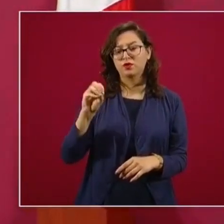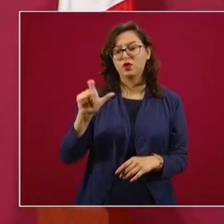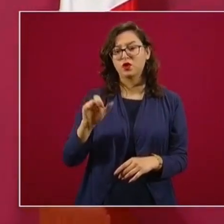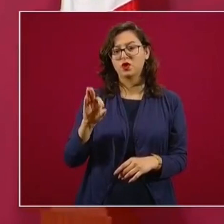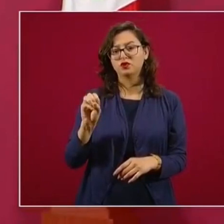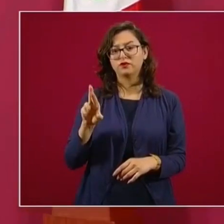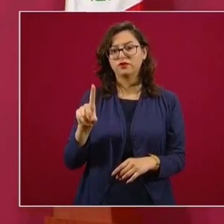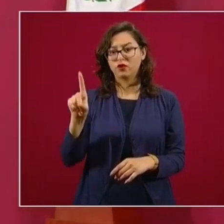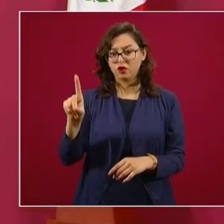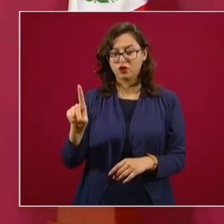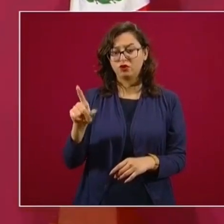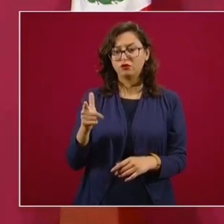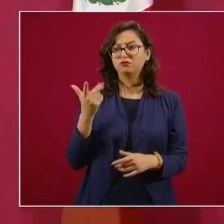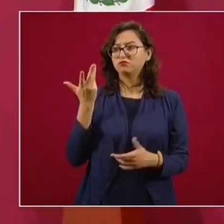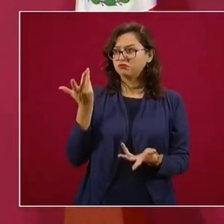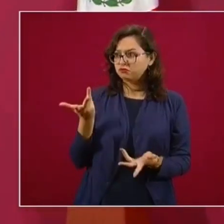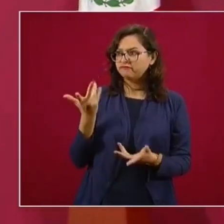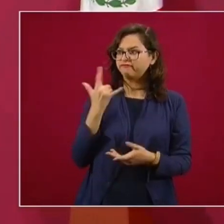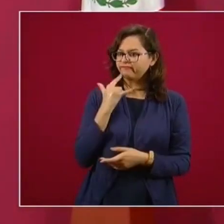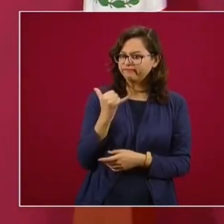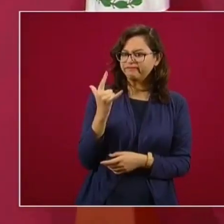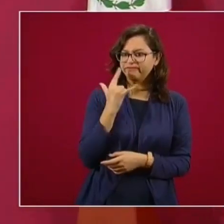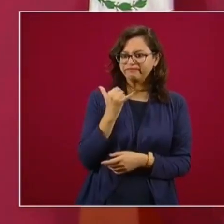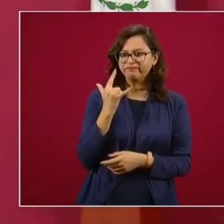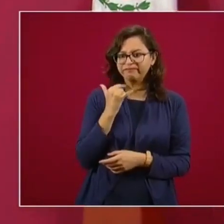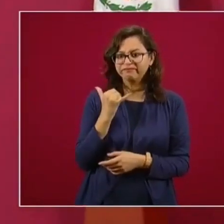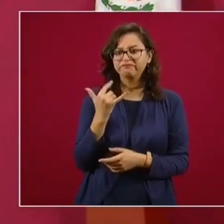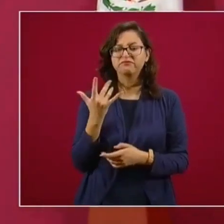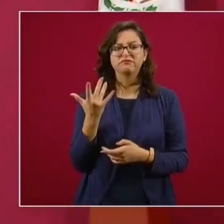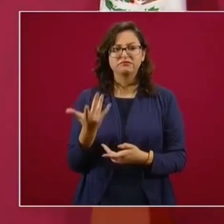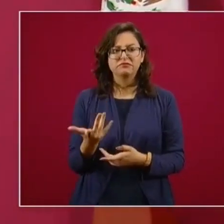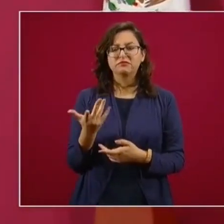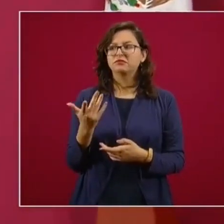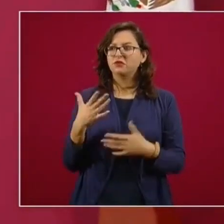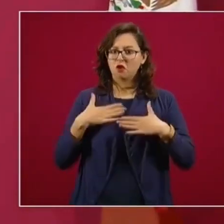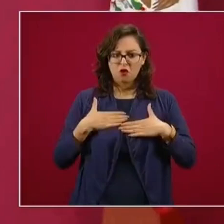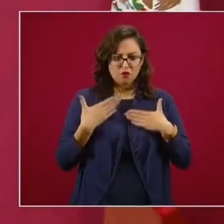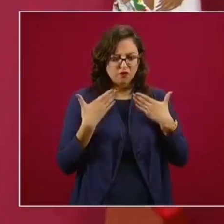que han confiado en México.